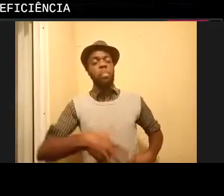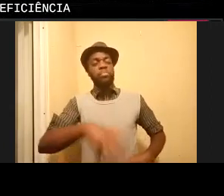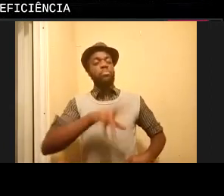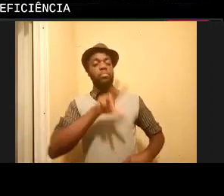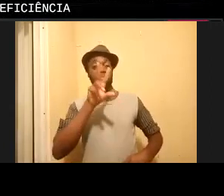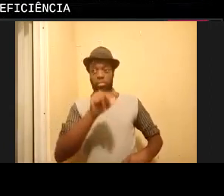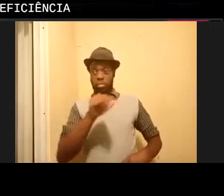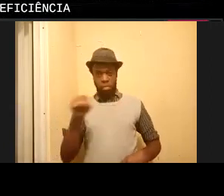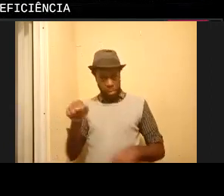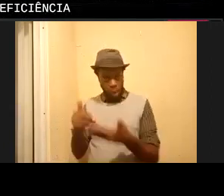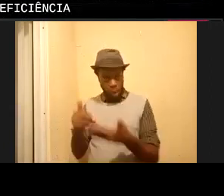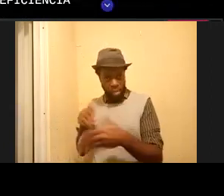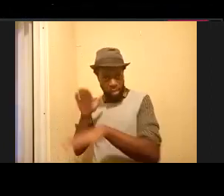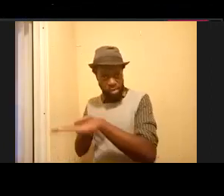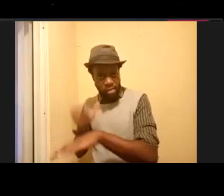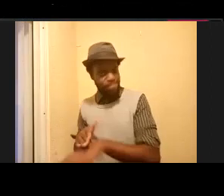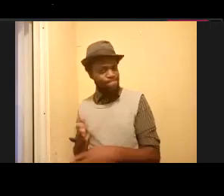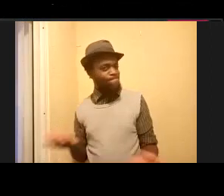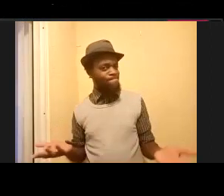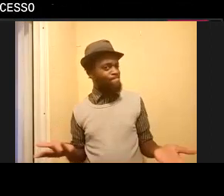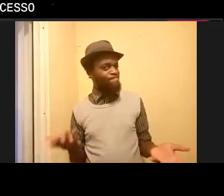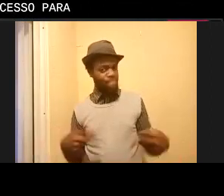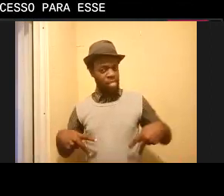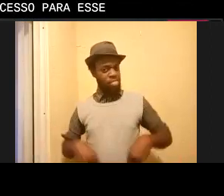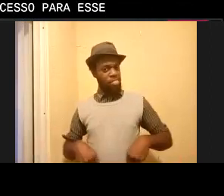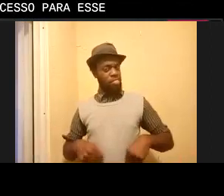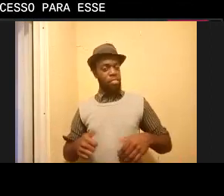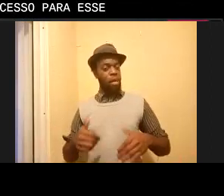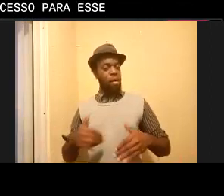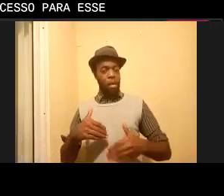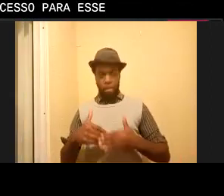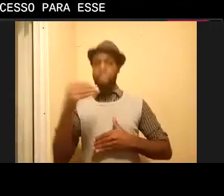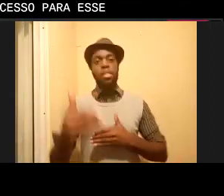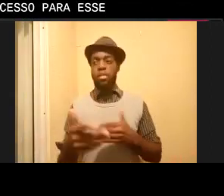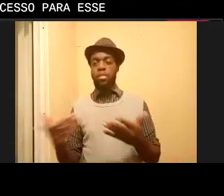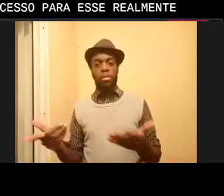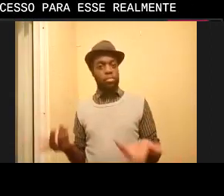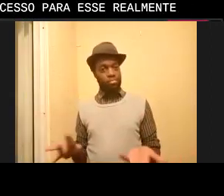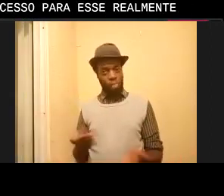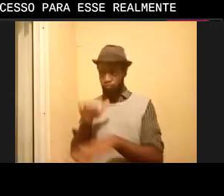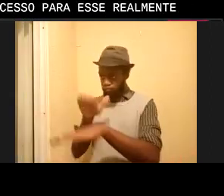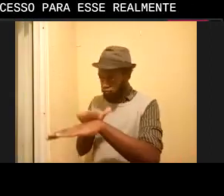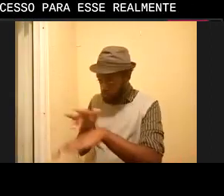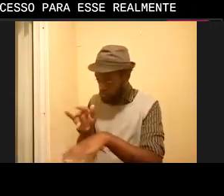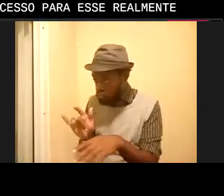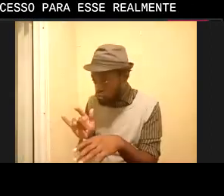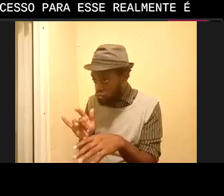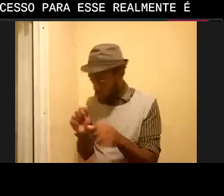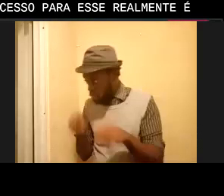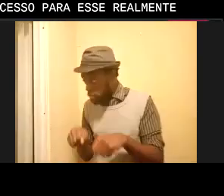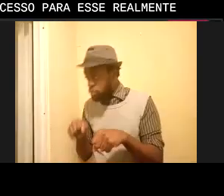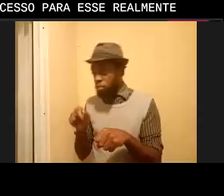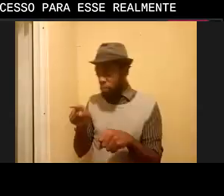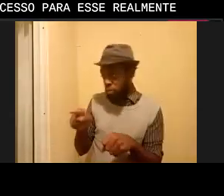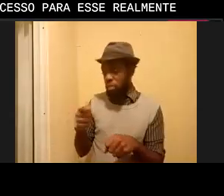De tener acceso a esto, ¿verdad? Si realmente querés esterilizarte o querés tener hijos, ¿verdad? Y eso es